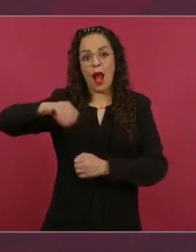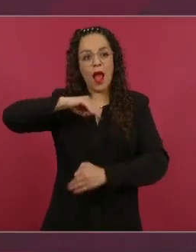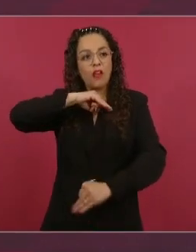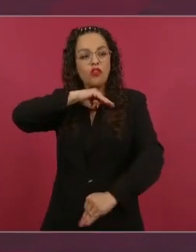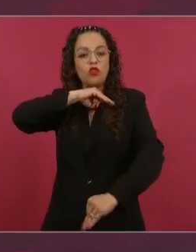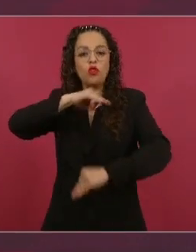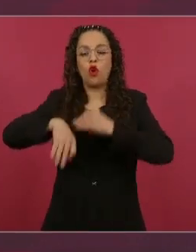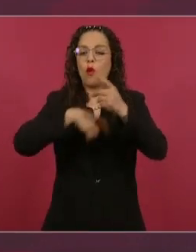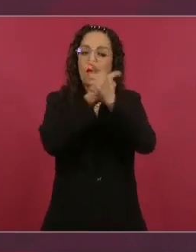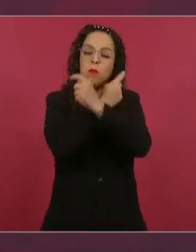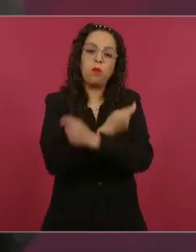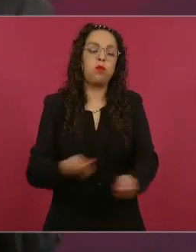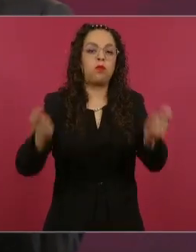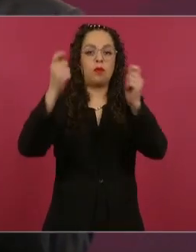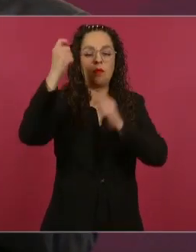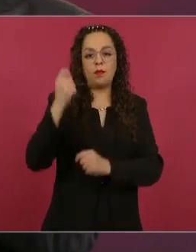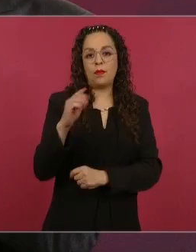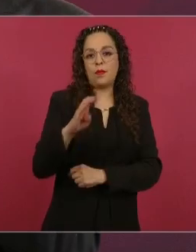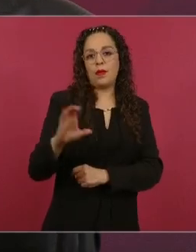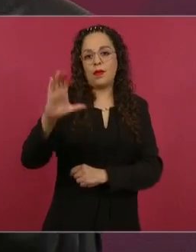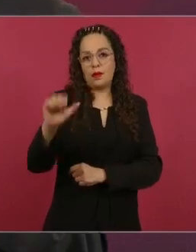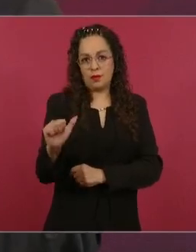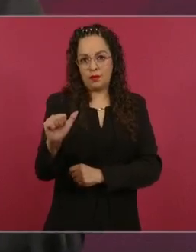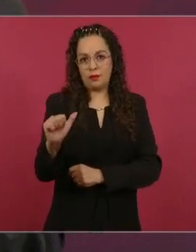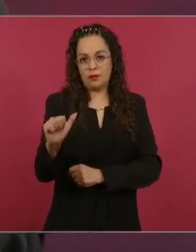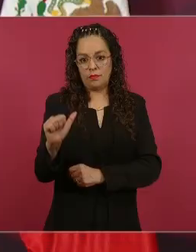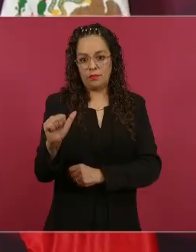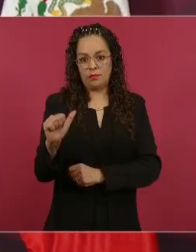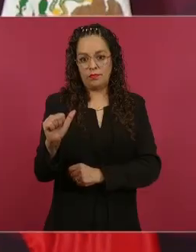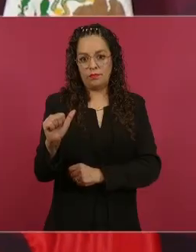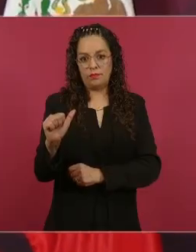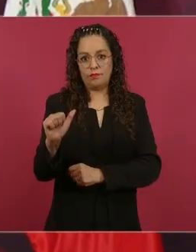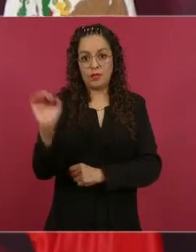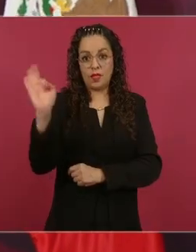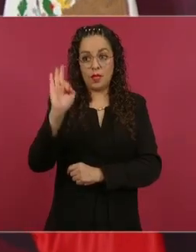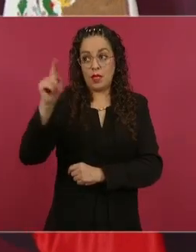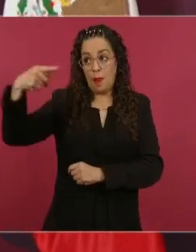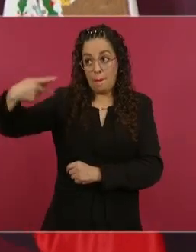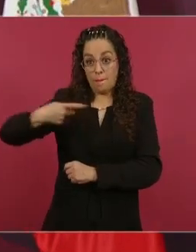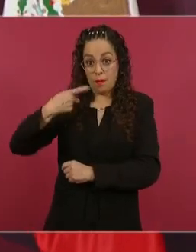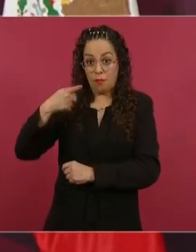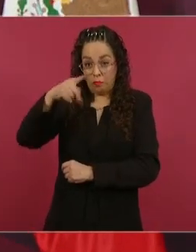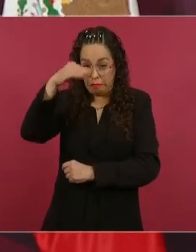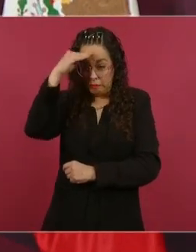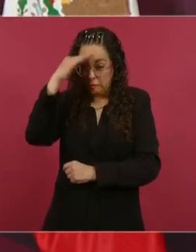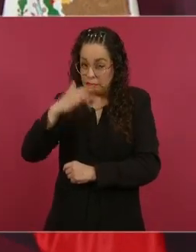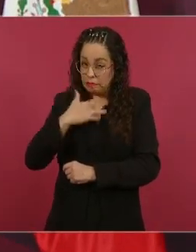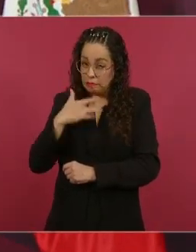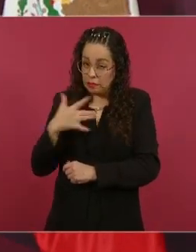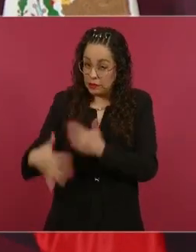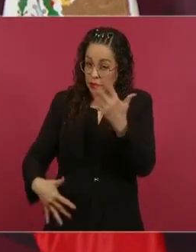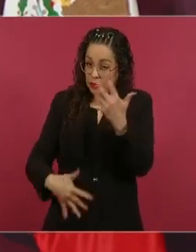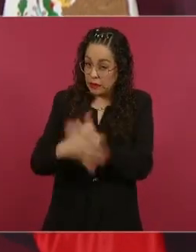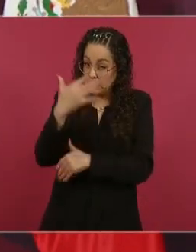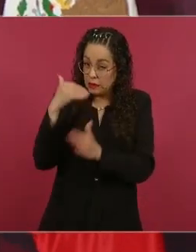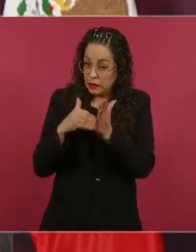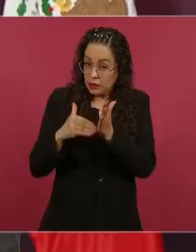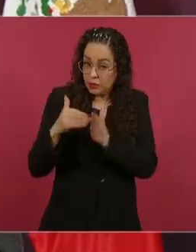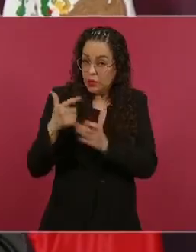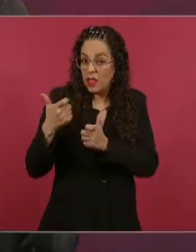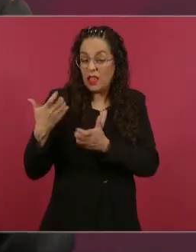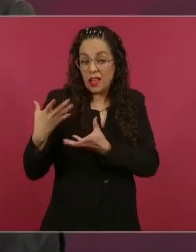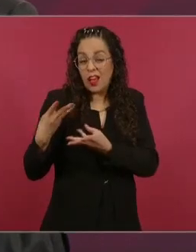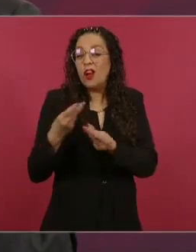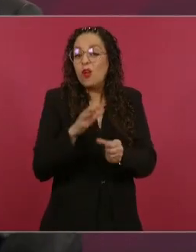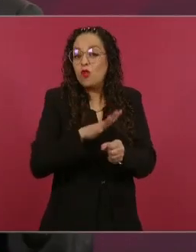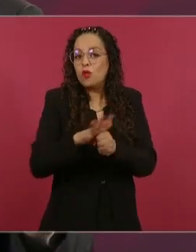Entonces, si a mí me dicen, ¿en qué? En eso. Porque si ahora estamos dando,